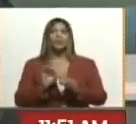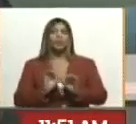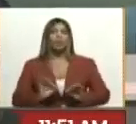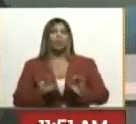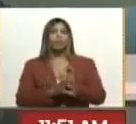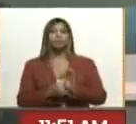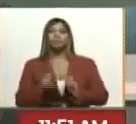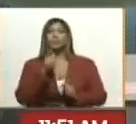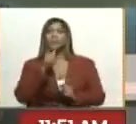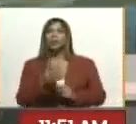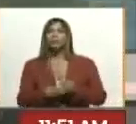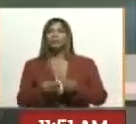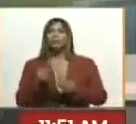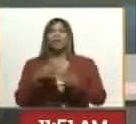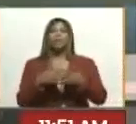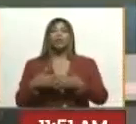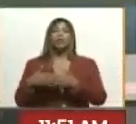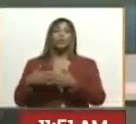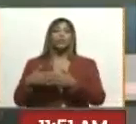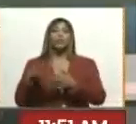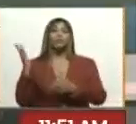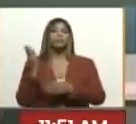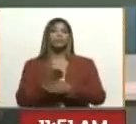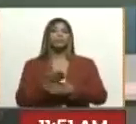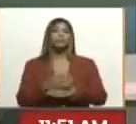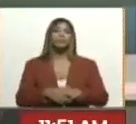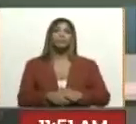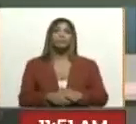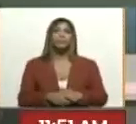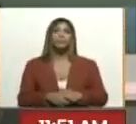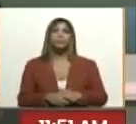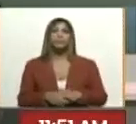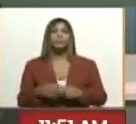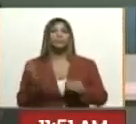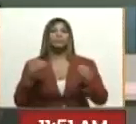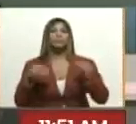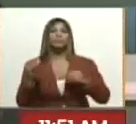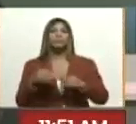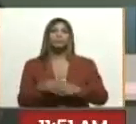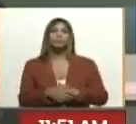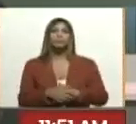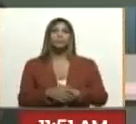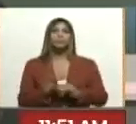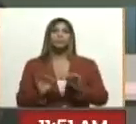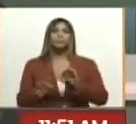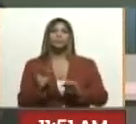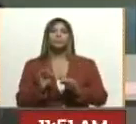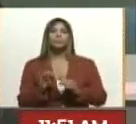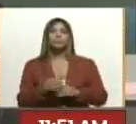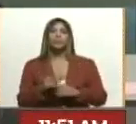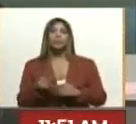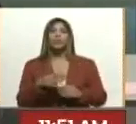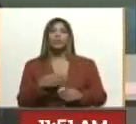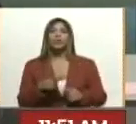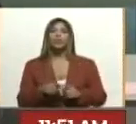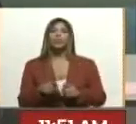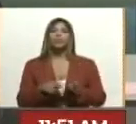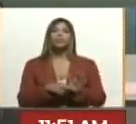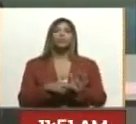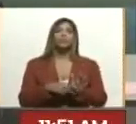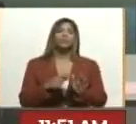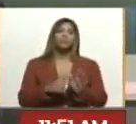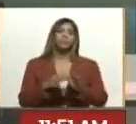de delitos y que Estados Unidos se vale de artilugios jurídicos para tratar de sostener